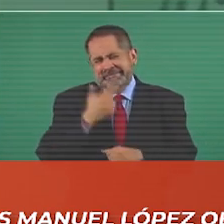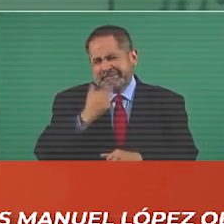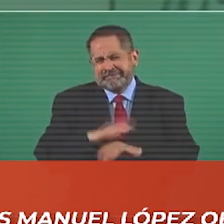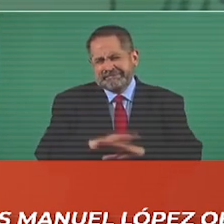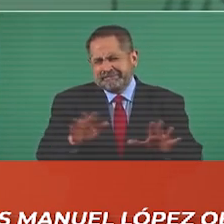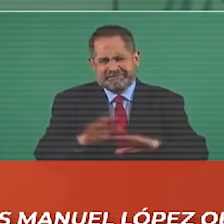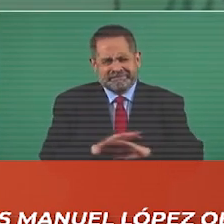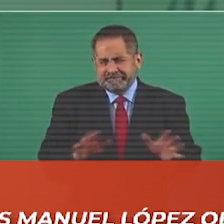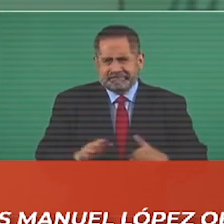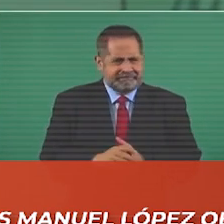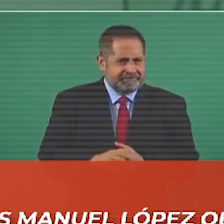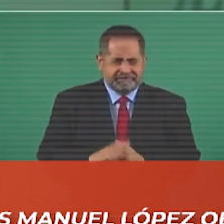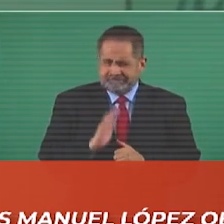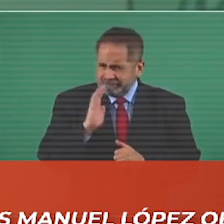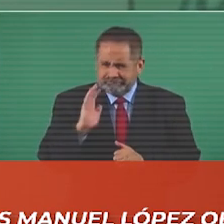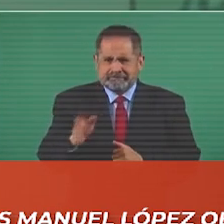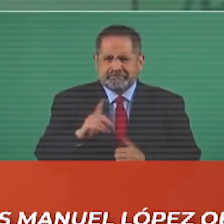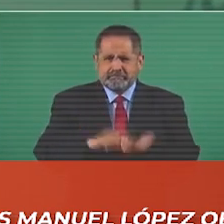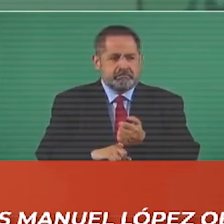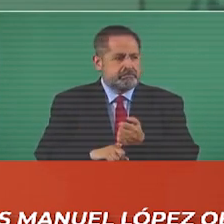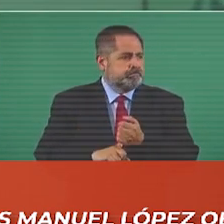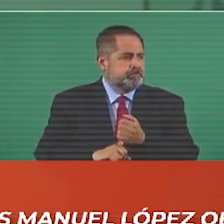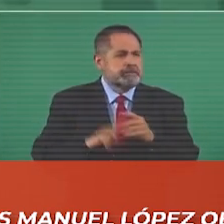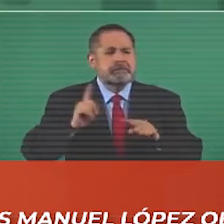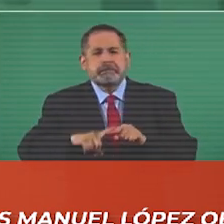la designación,